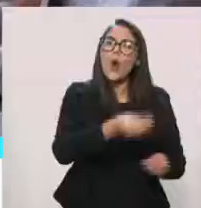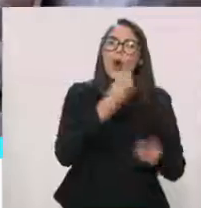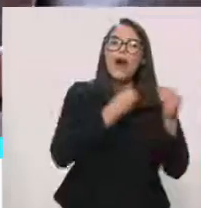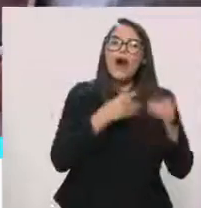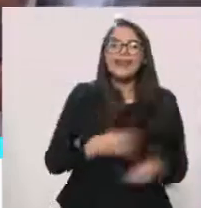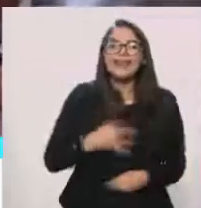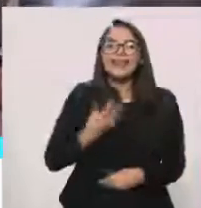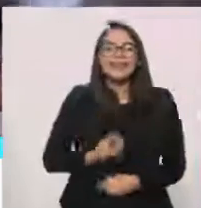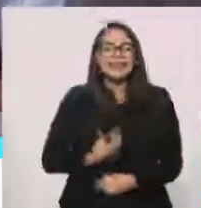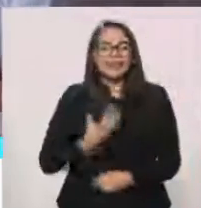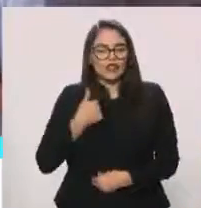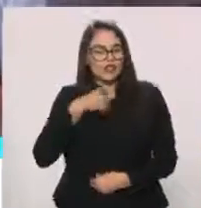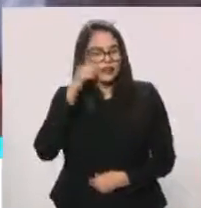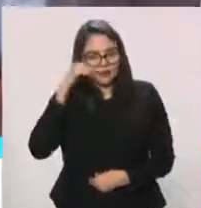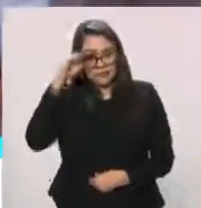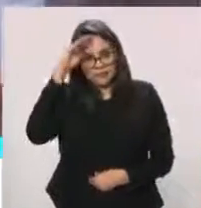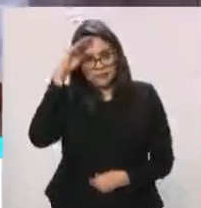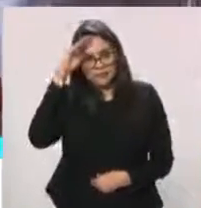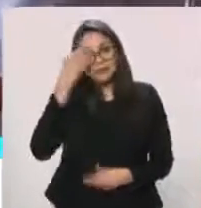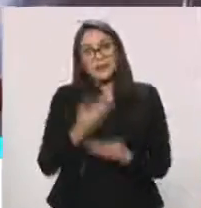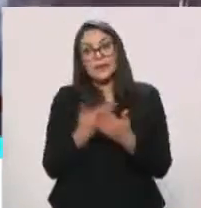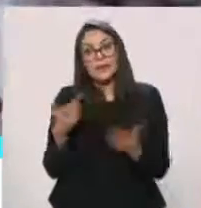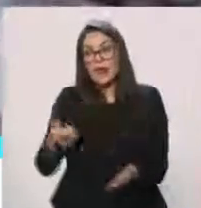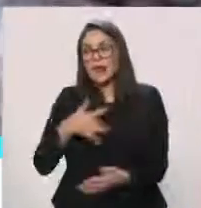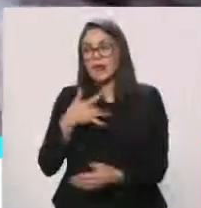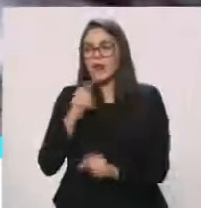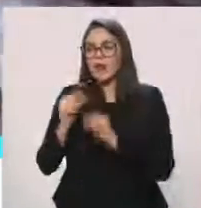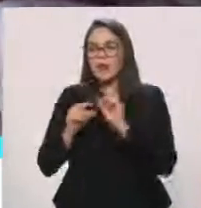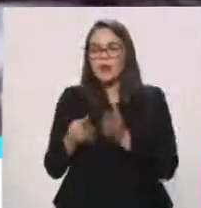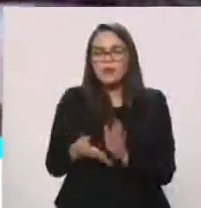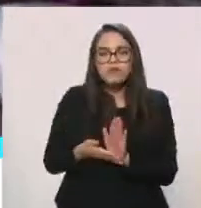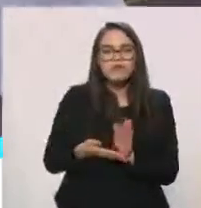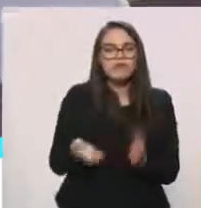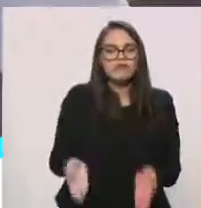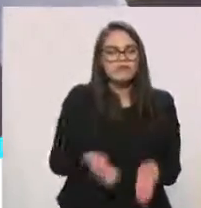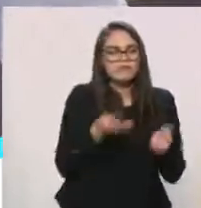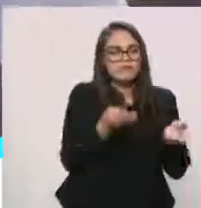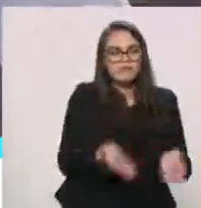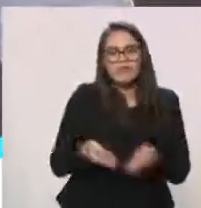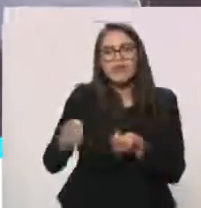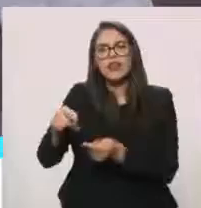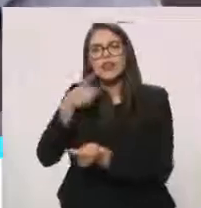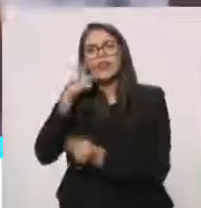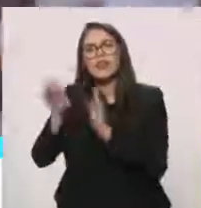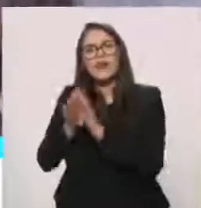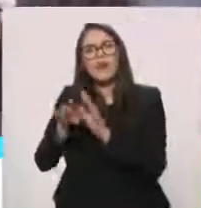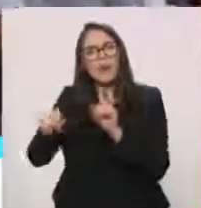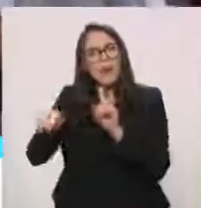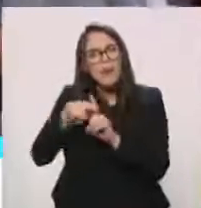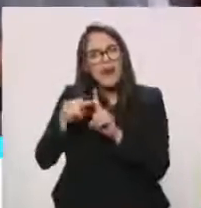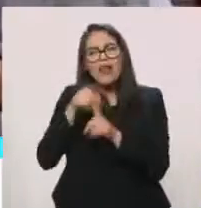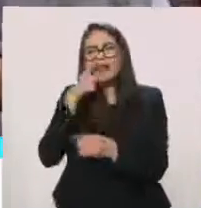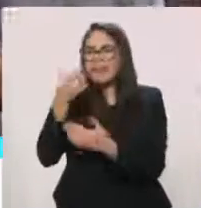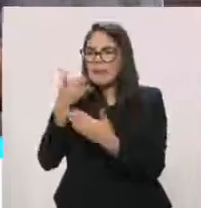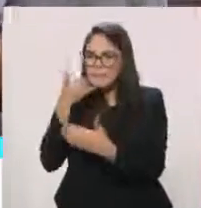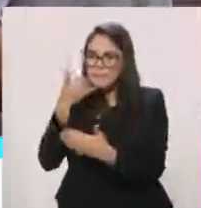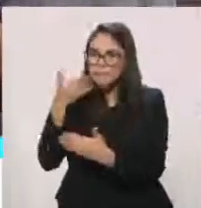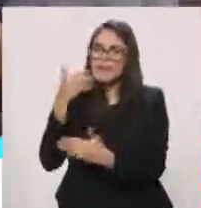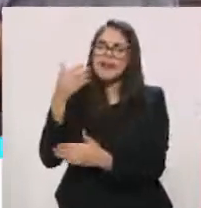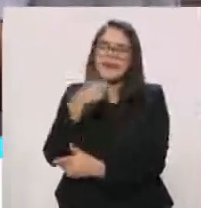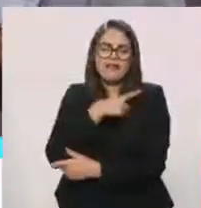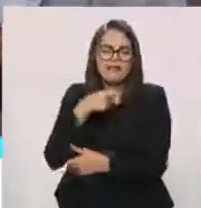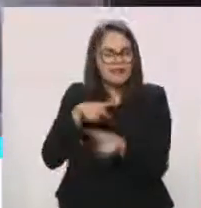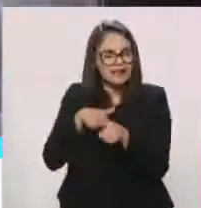saber que todo va a estar bien, pues lo estamos utilizando porque es la mejor manera que sabemos hacerlo como